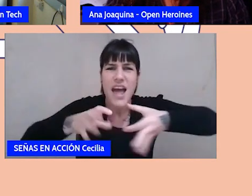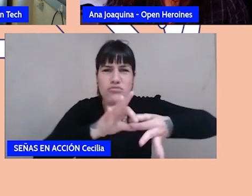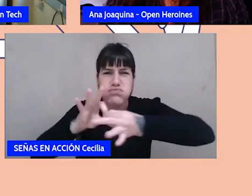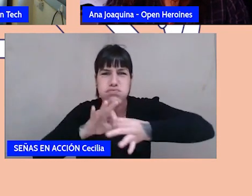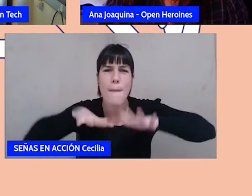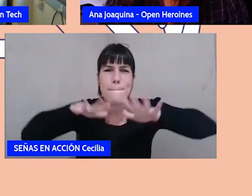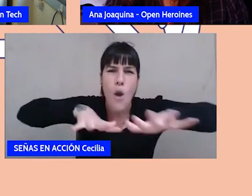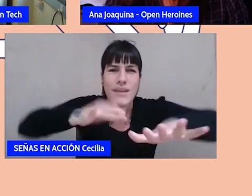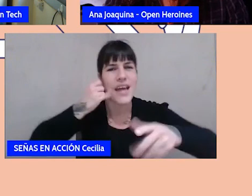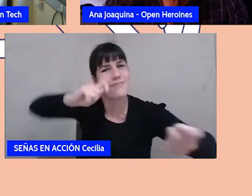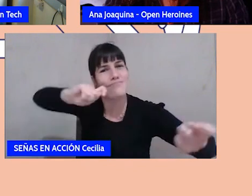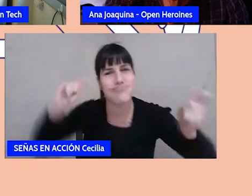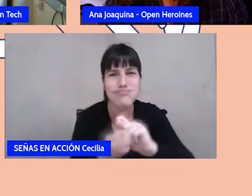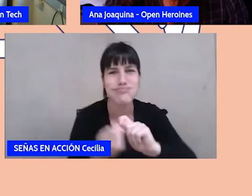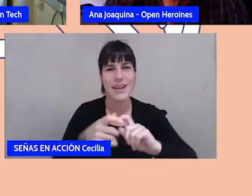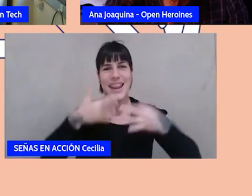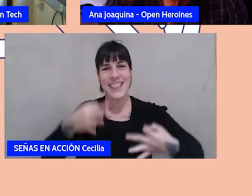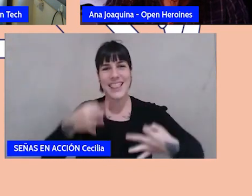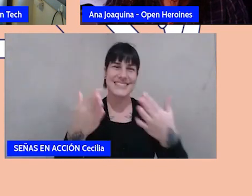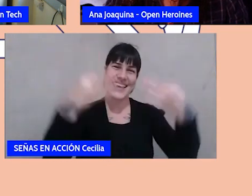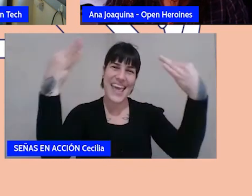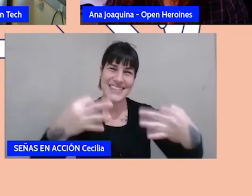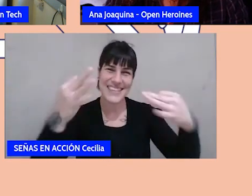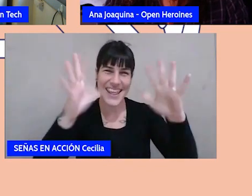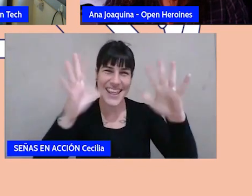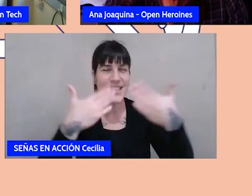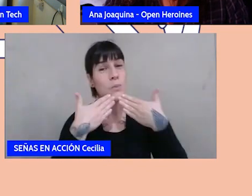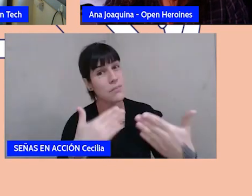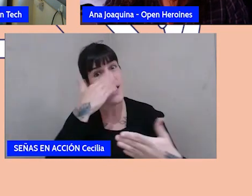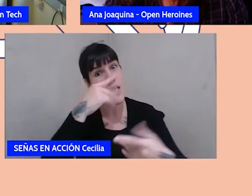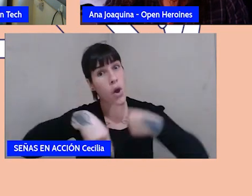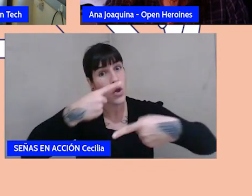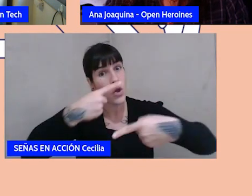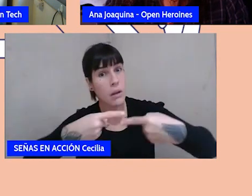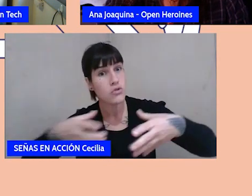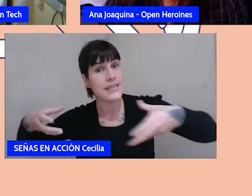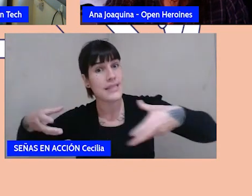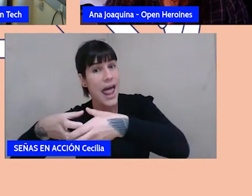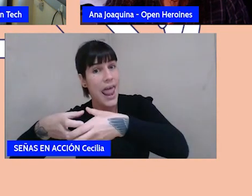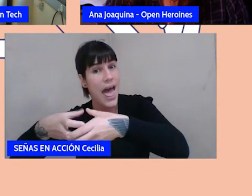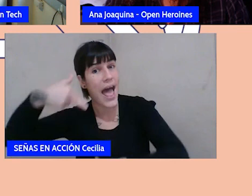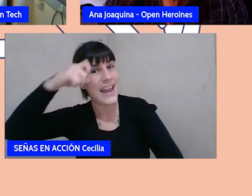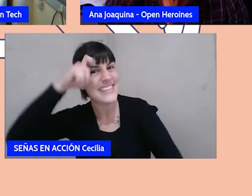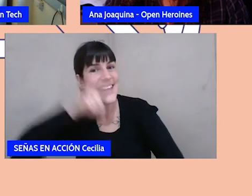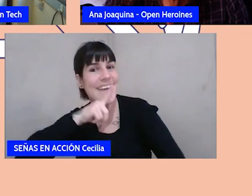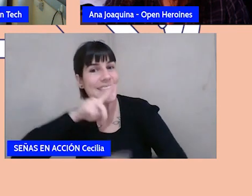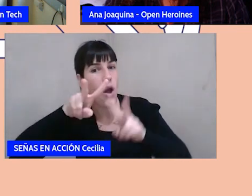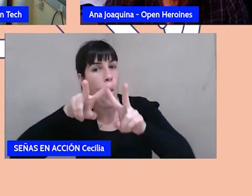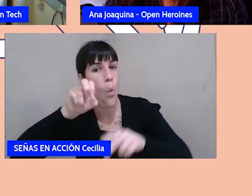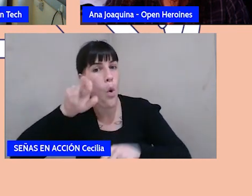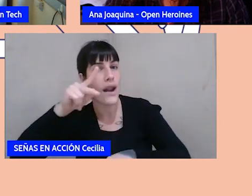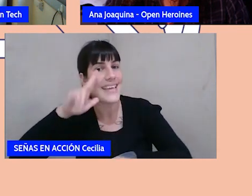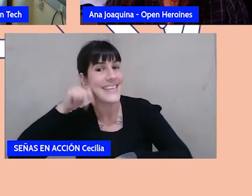Excelente, pues muchísimas gracias. Por ahí podemos seguir la conversación en la sala de networking si gustan. Y bueno, ya